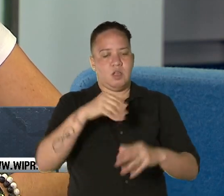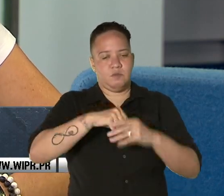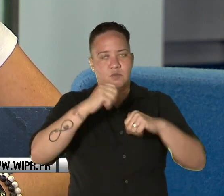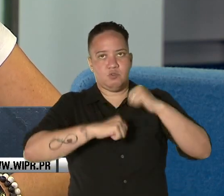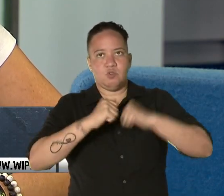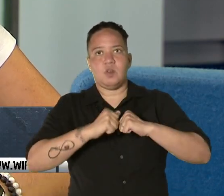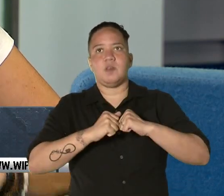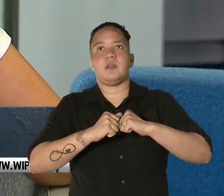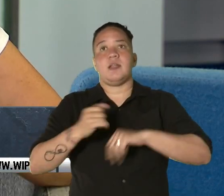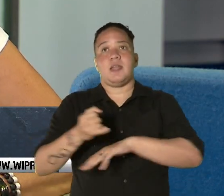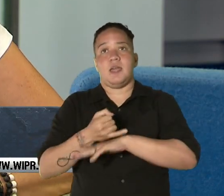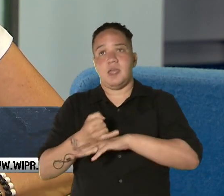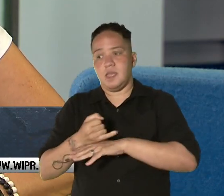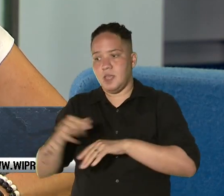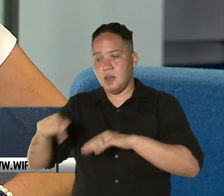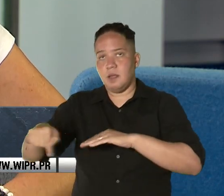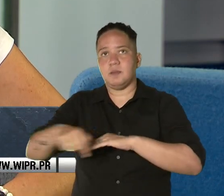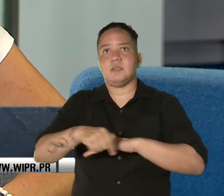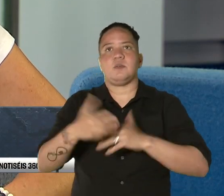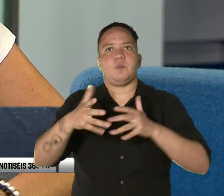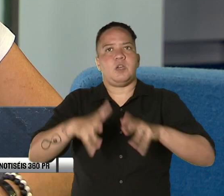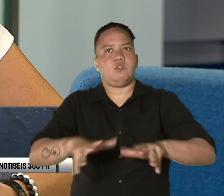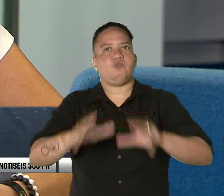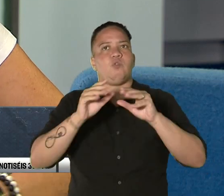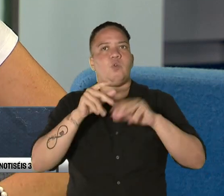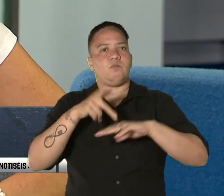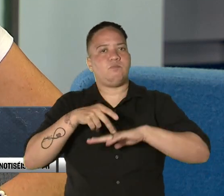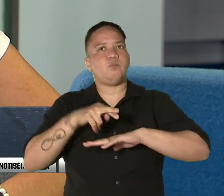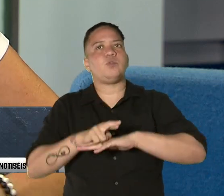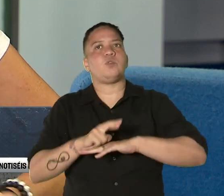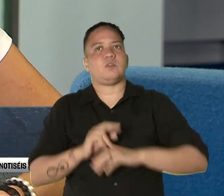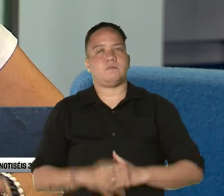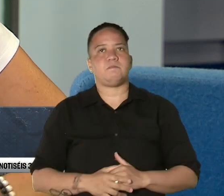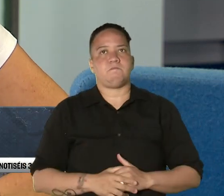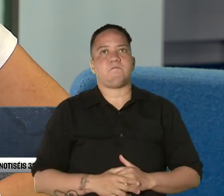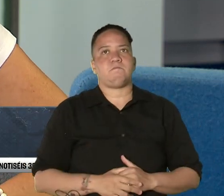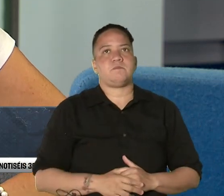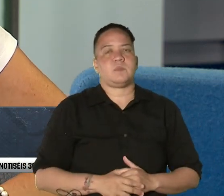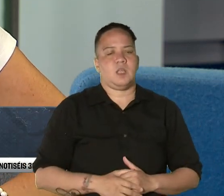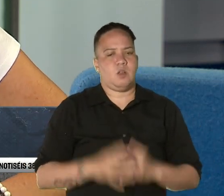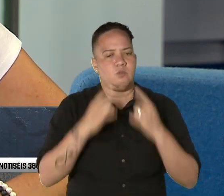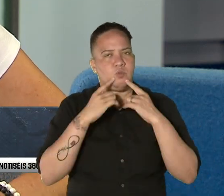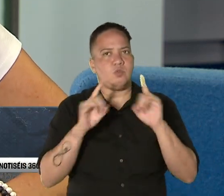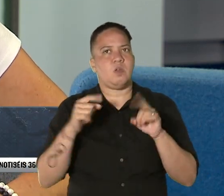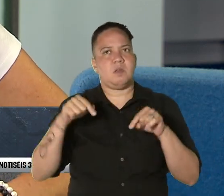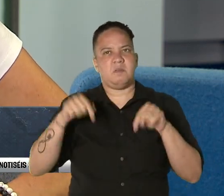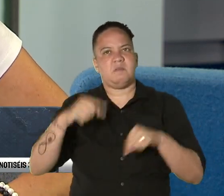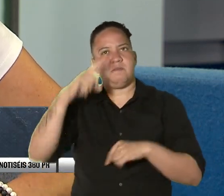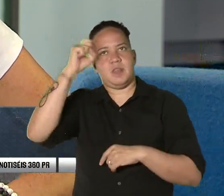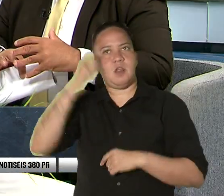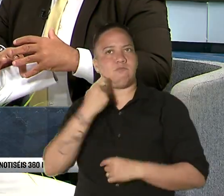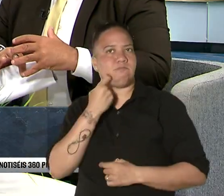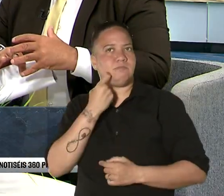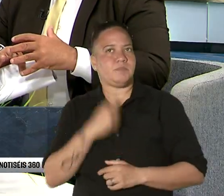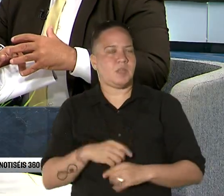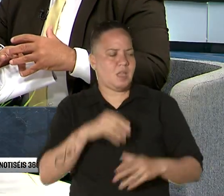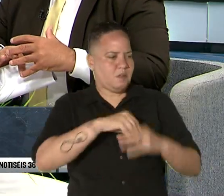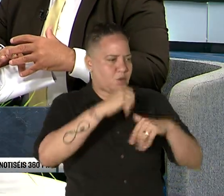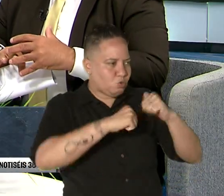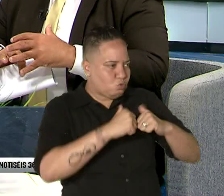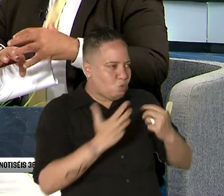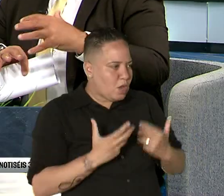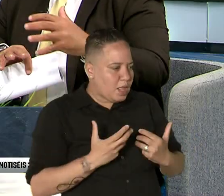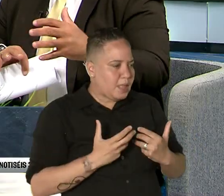en las islas hermanas como lo hemos hecho ya en Puerto Rico y eso ya lo acabamos de anunciar ahora este verano o sea infraestructura a nivel